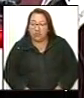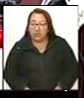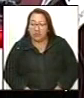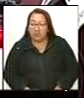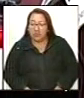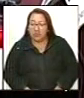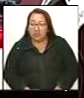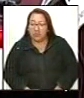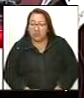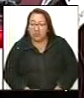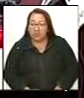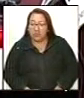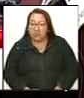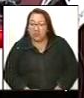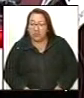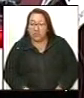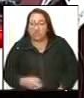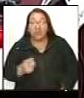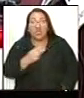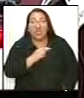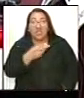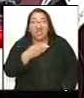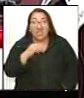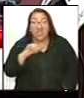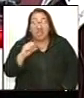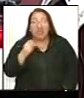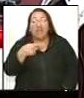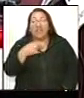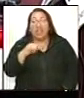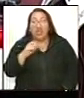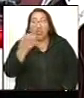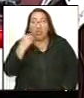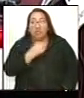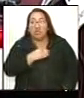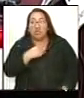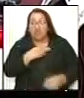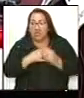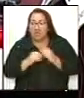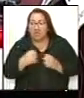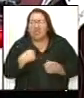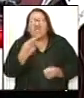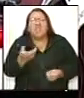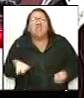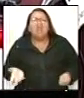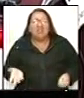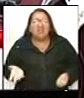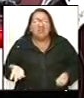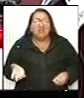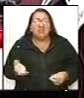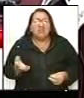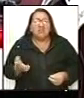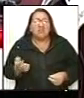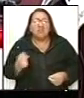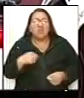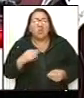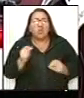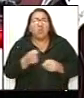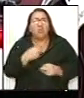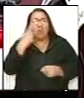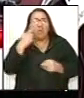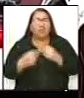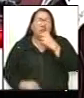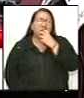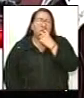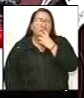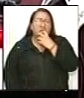Por ejemplo, yo reconozco, Gino ha sido ministro del Interior. ¿Por qué eso? ¿Qué tiene que ver el tema de ser de uno de una bancada? Por eso